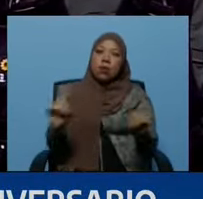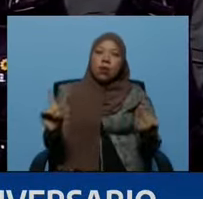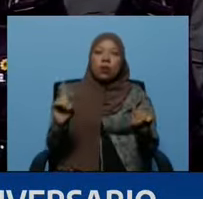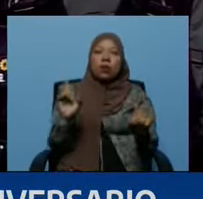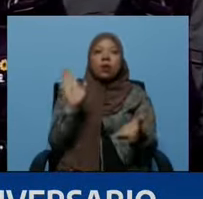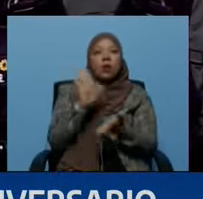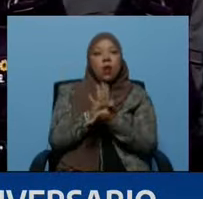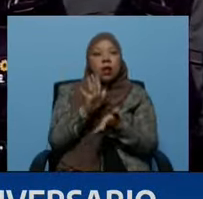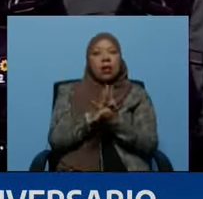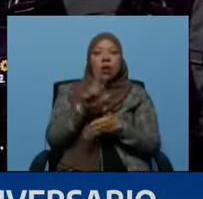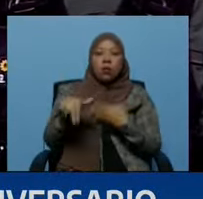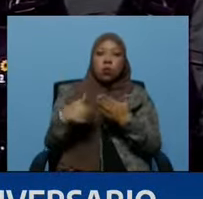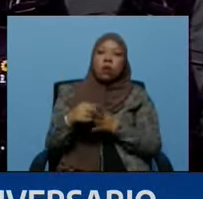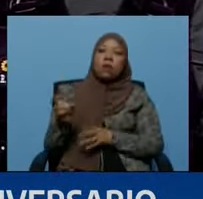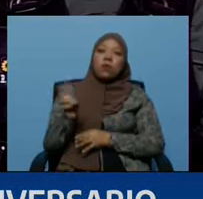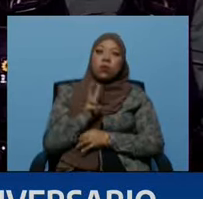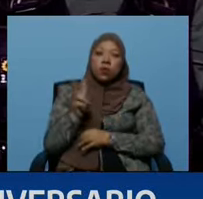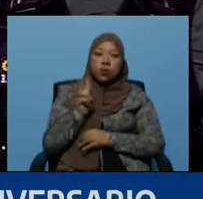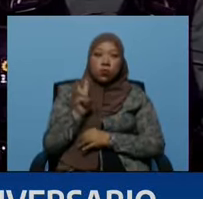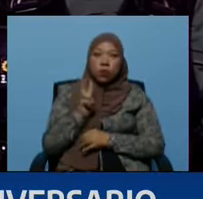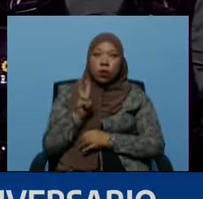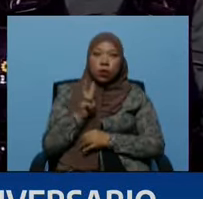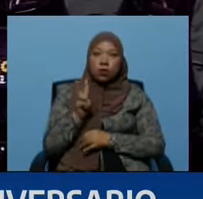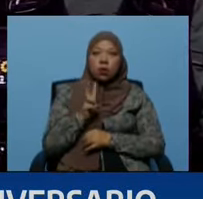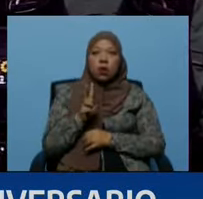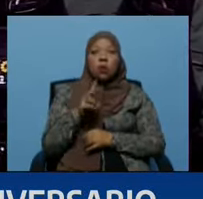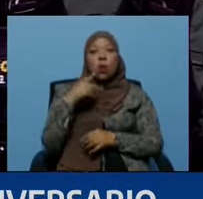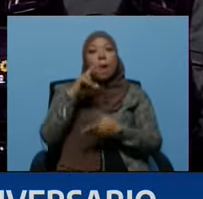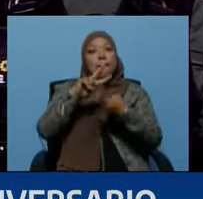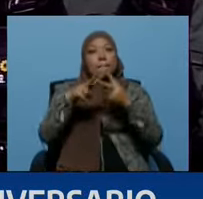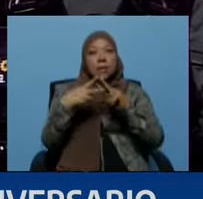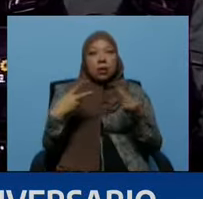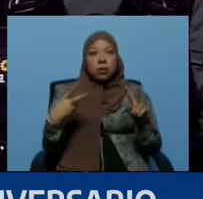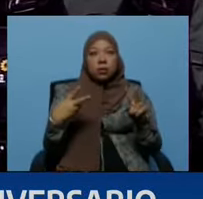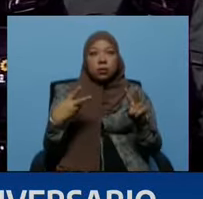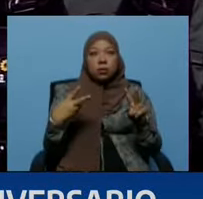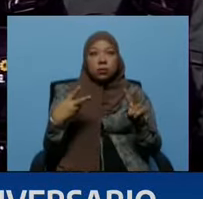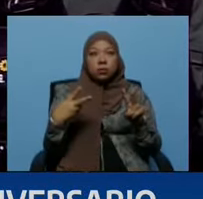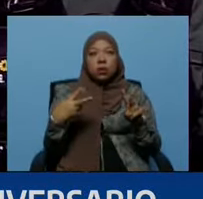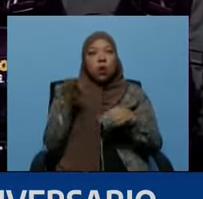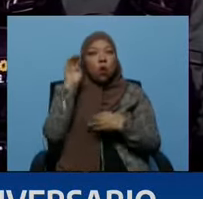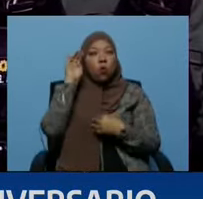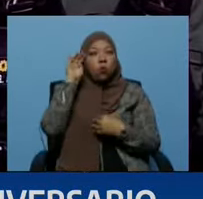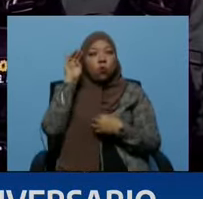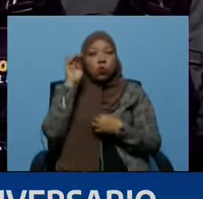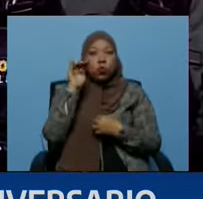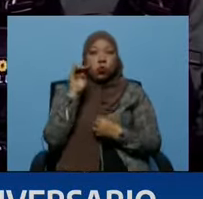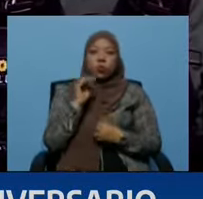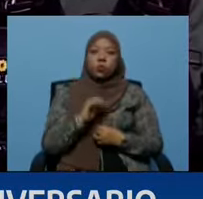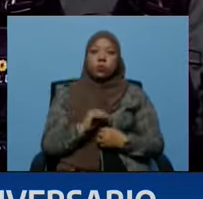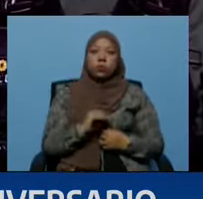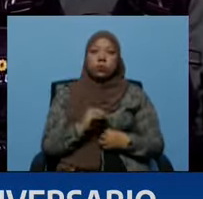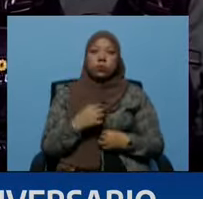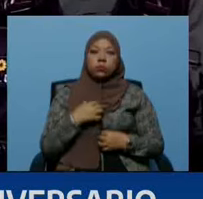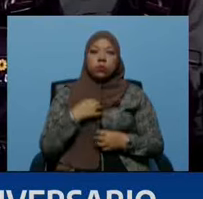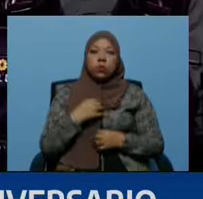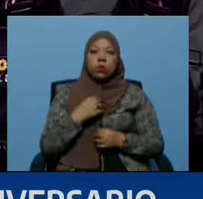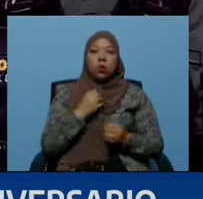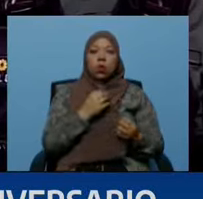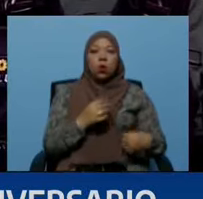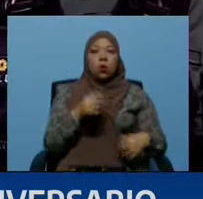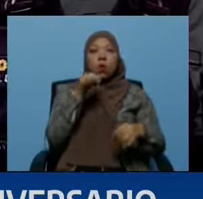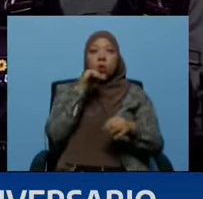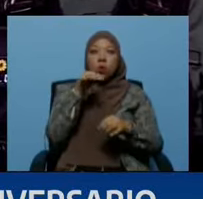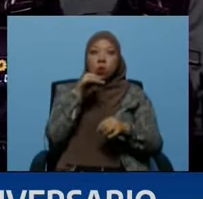la democracia, por la estabilidad nacional. Decir paz es decir futuro. Decir paz hoy por hoy